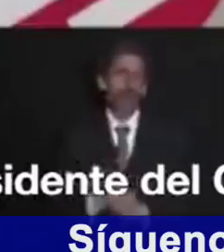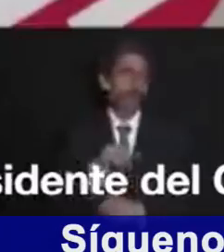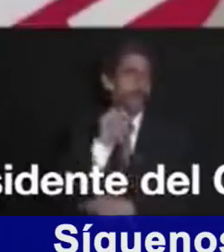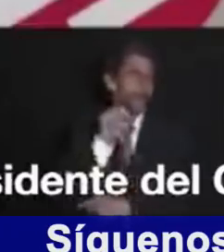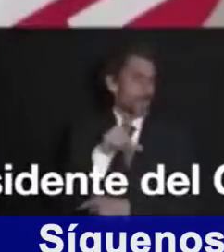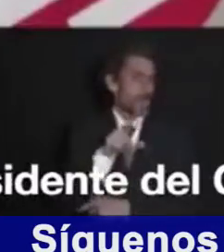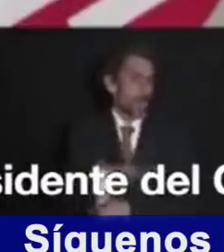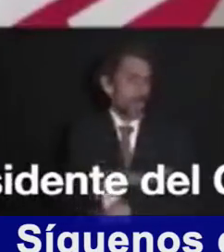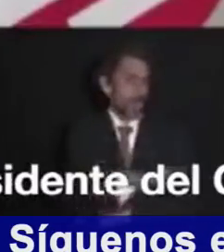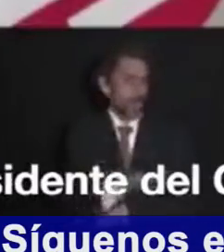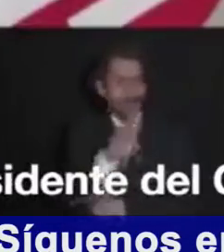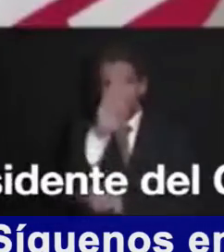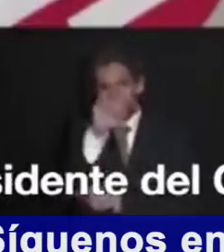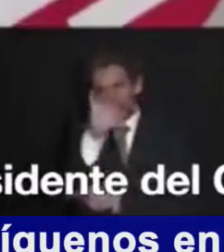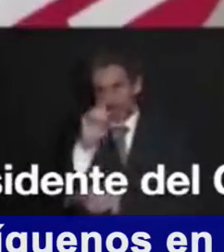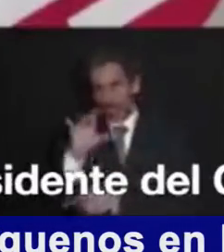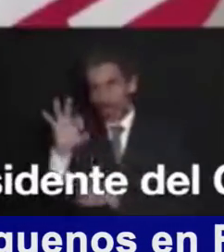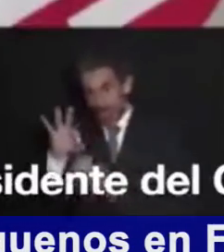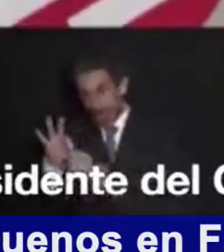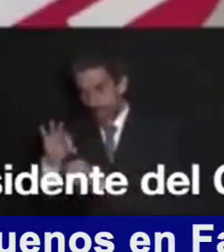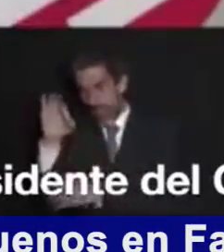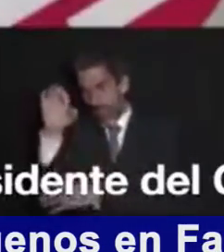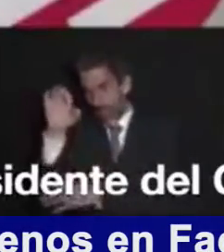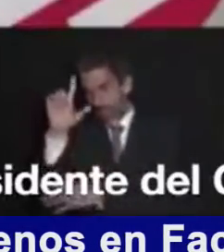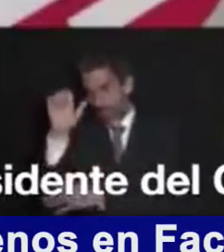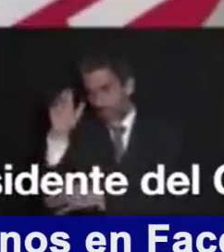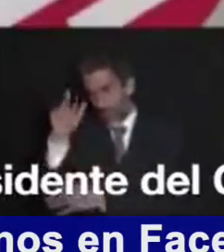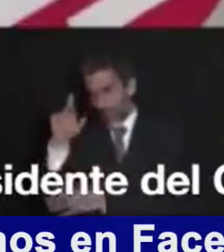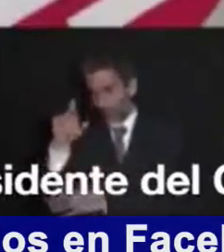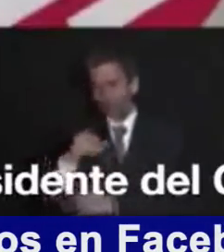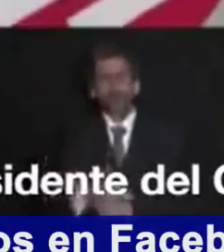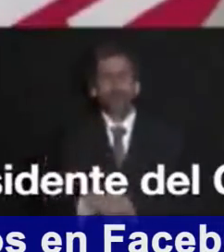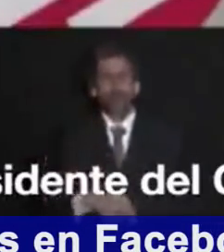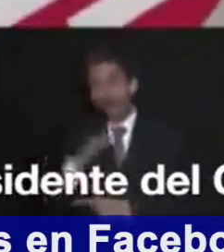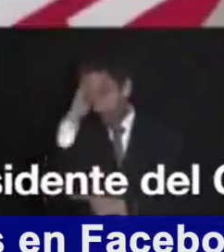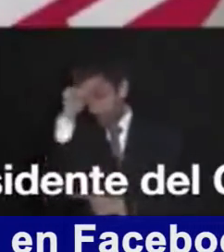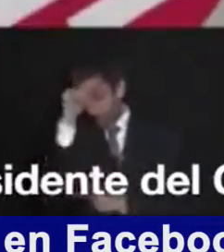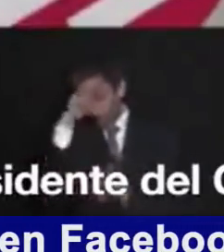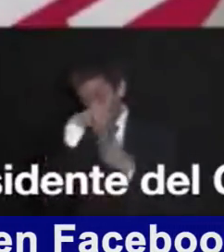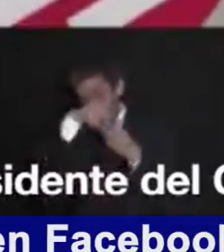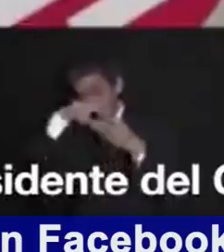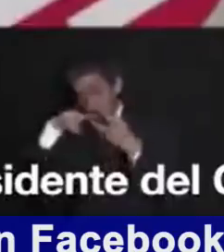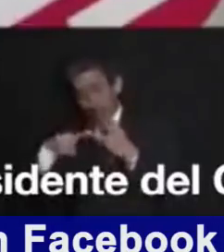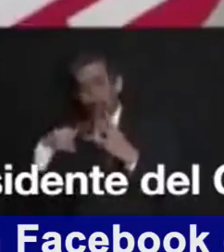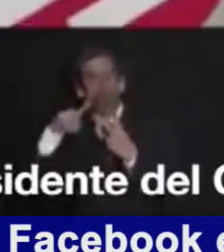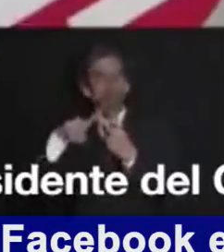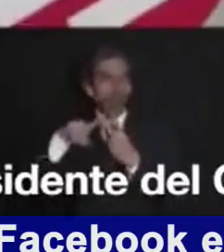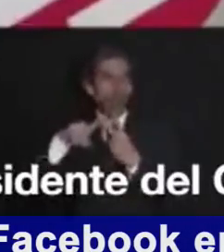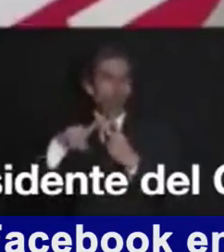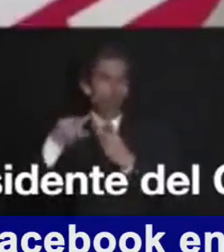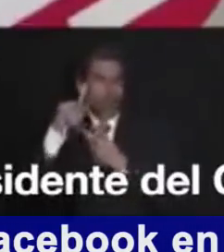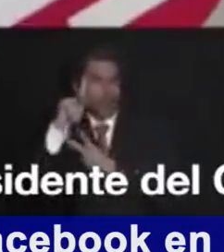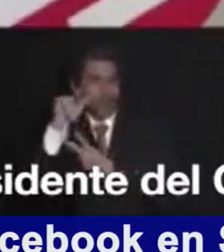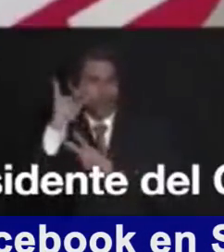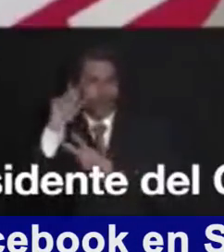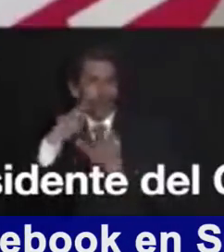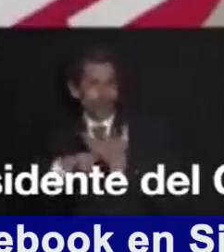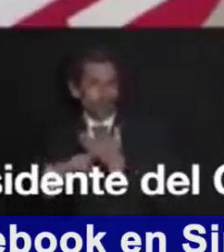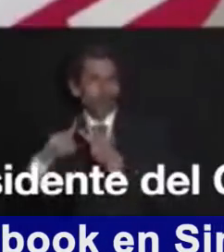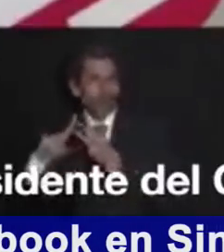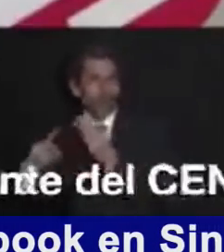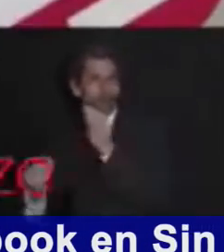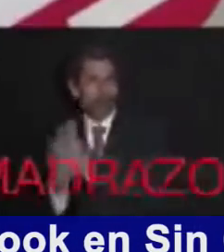plataforma electoral, un convenio de coalición con el Partido Verde, con Nueva